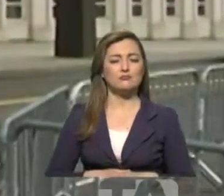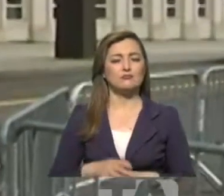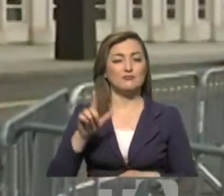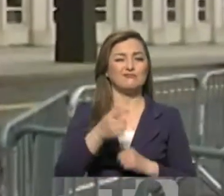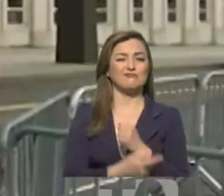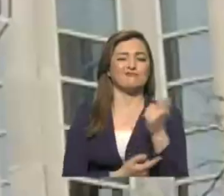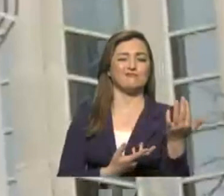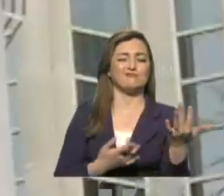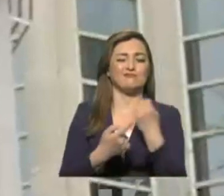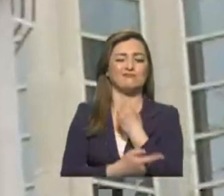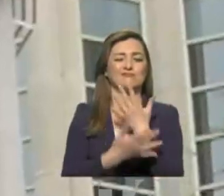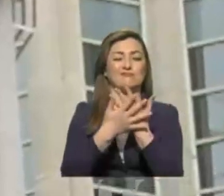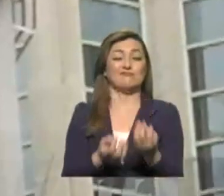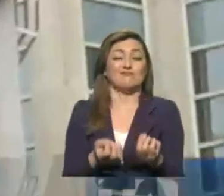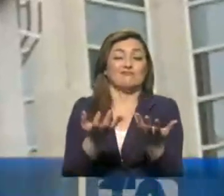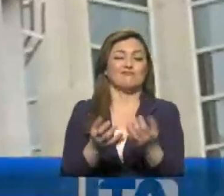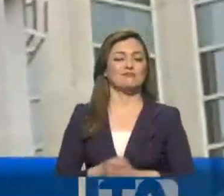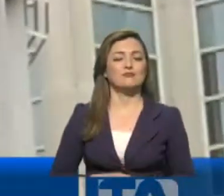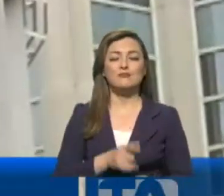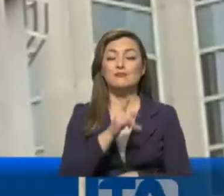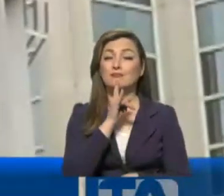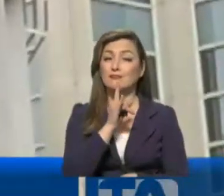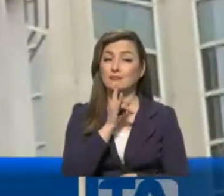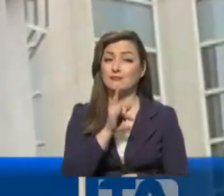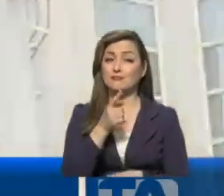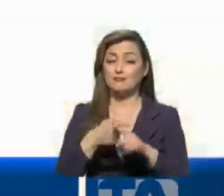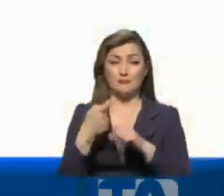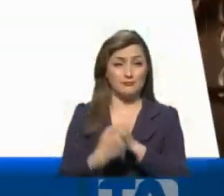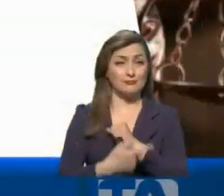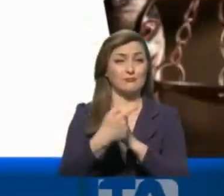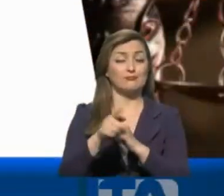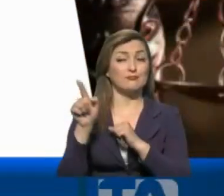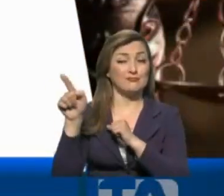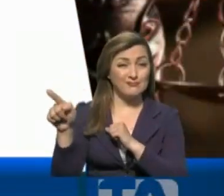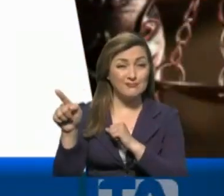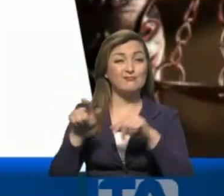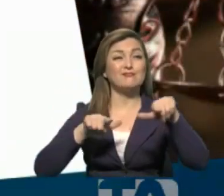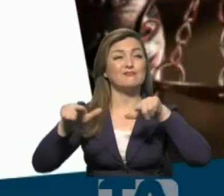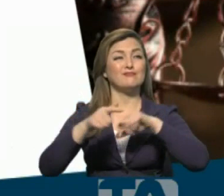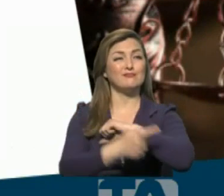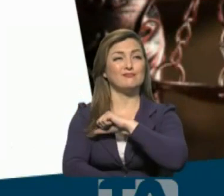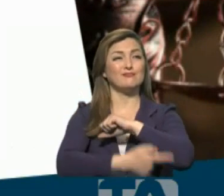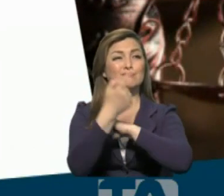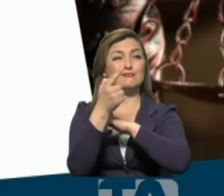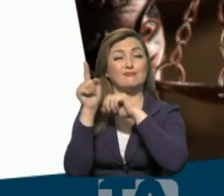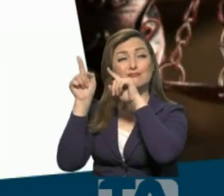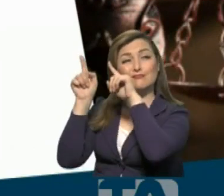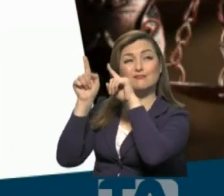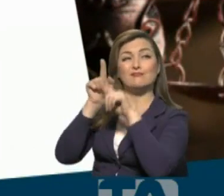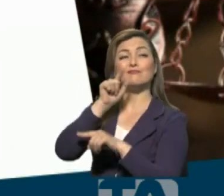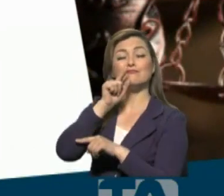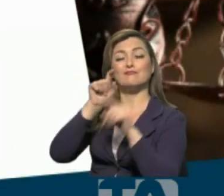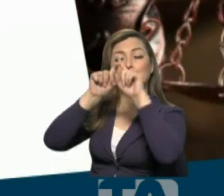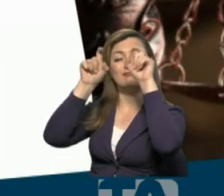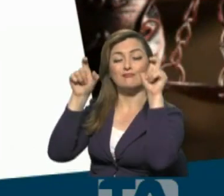espera sentencia, pero Estados Unidos ha conseguido ya varias. En ese país han sido condenados José Luis de la Paz Román, de